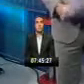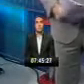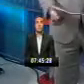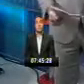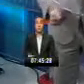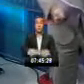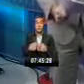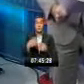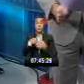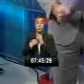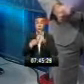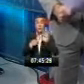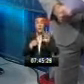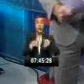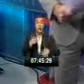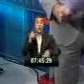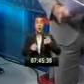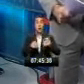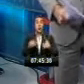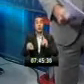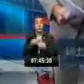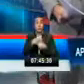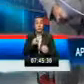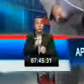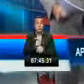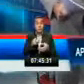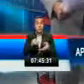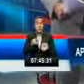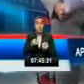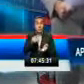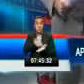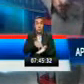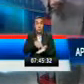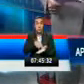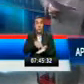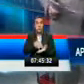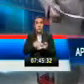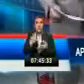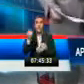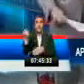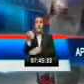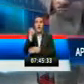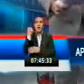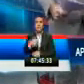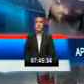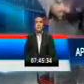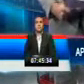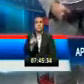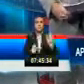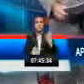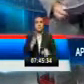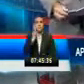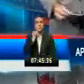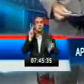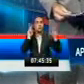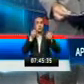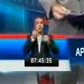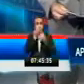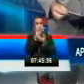Y desde el inicio de la pandemia, algunas aplicaciones móviles en su teléfono celular se han popularizado. Expertos opinan sobre el